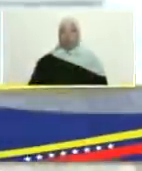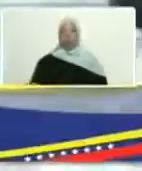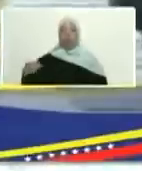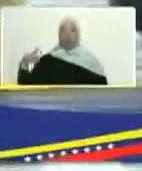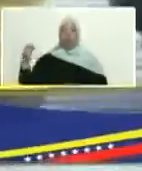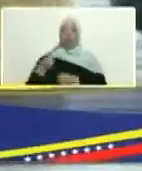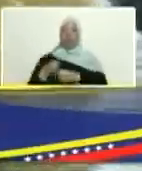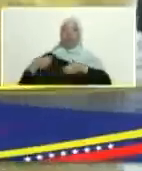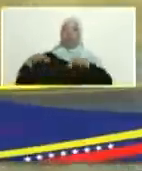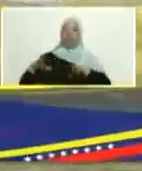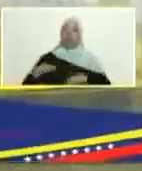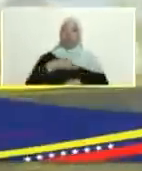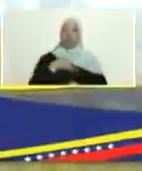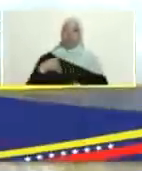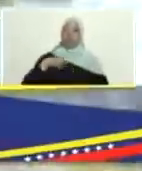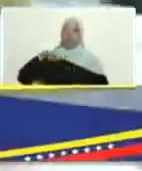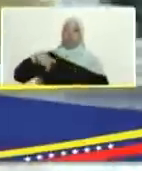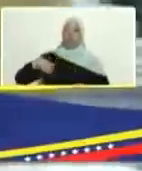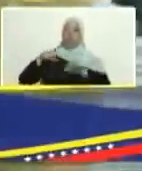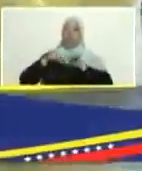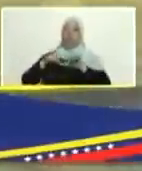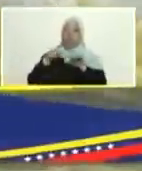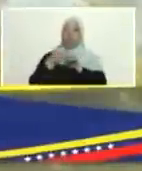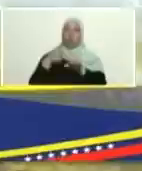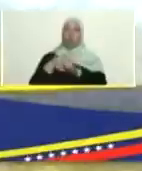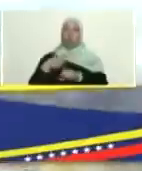a desmayar, nosotros vamos a seguir siendo